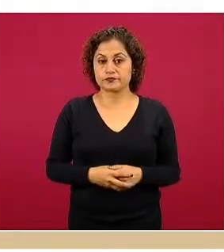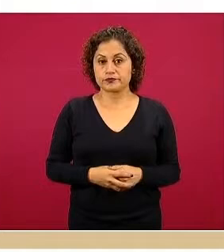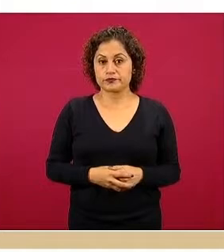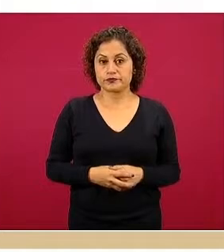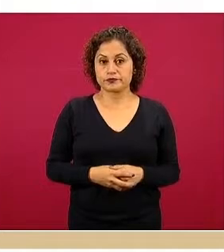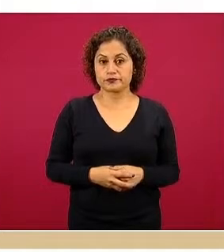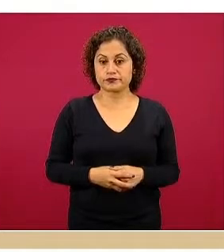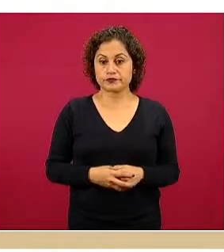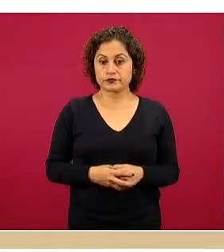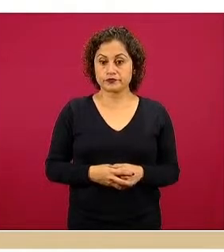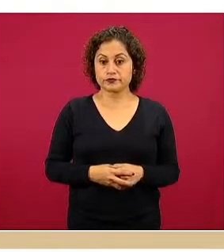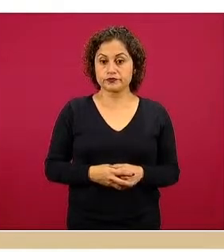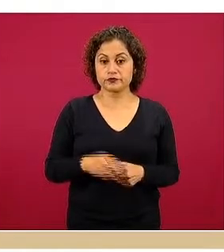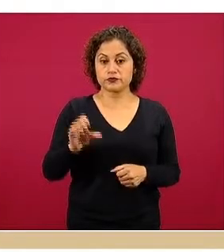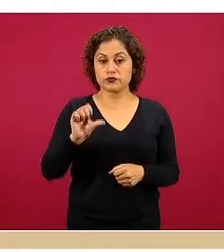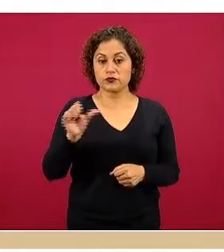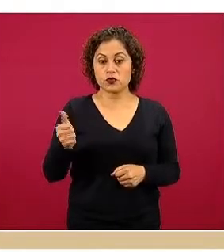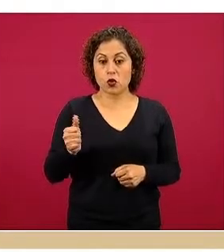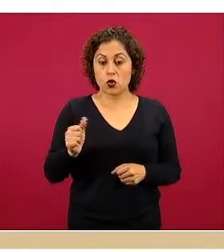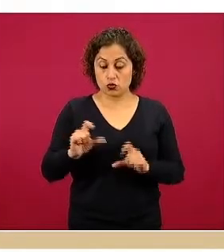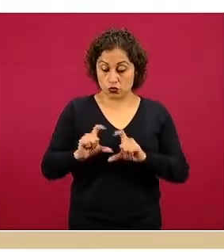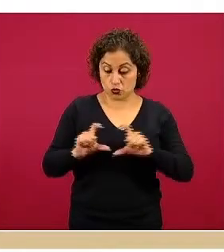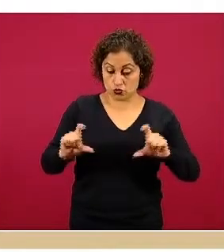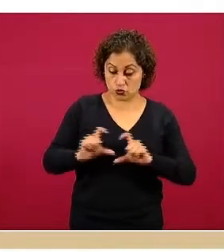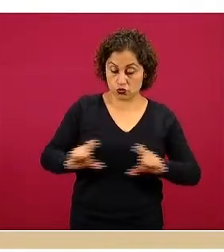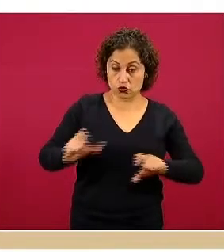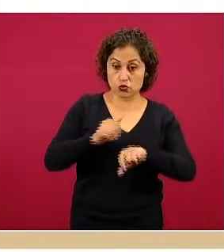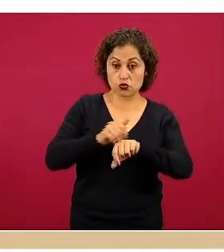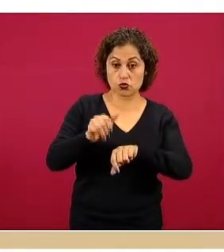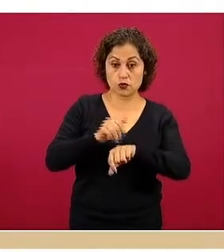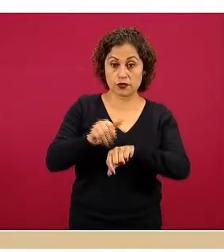Sobre estos otros dos números,